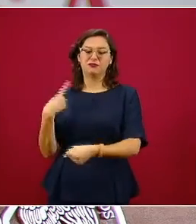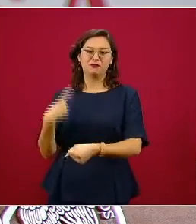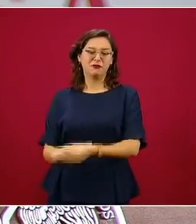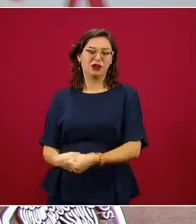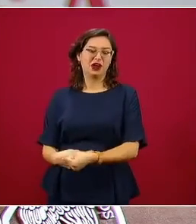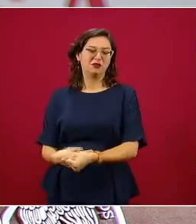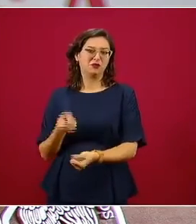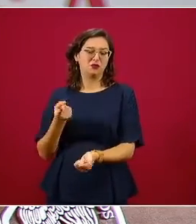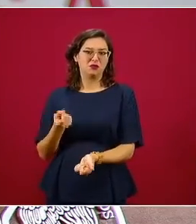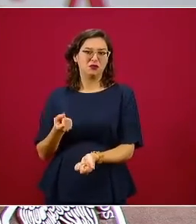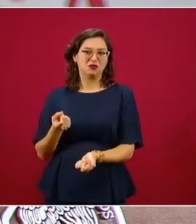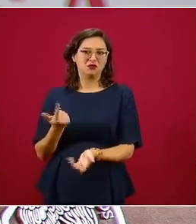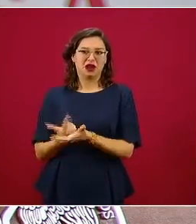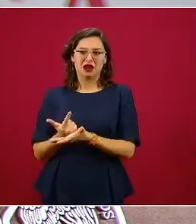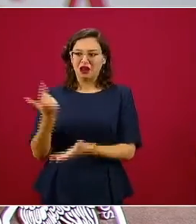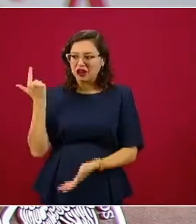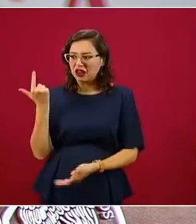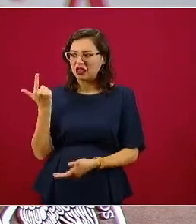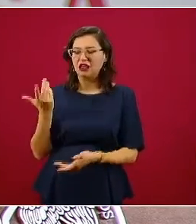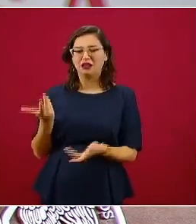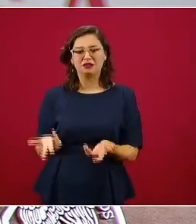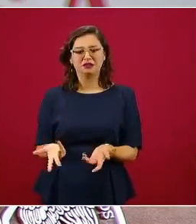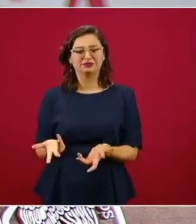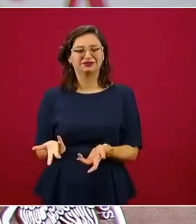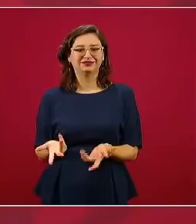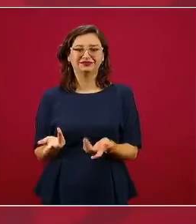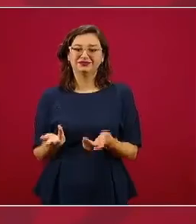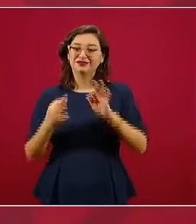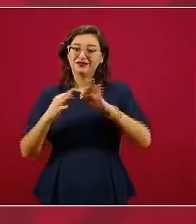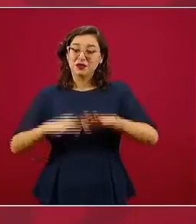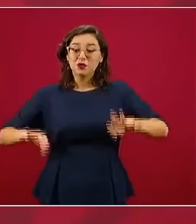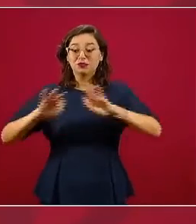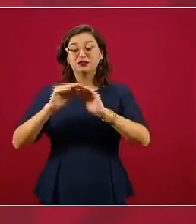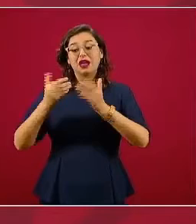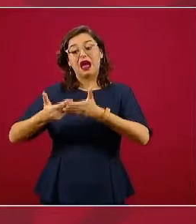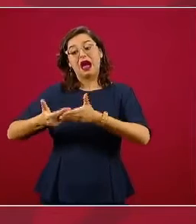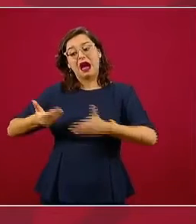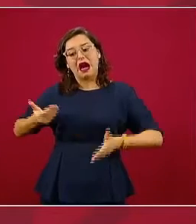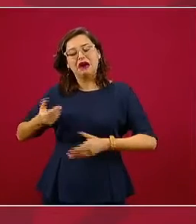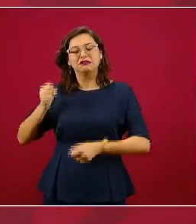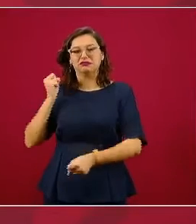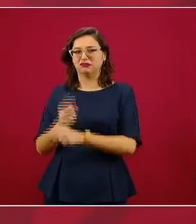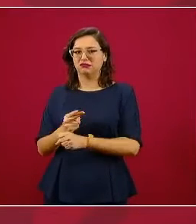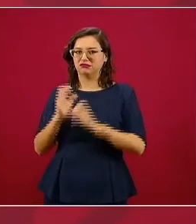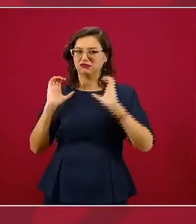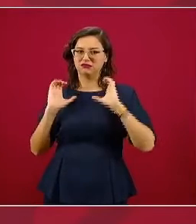y eso hay que atenderlo. Volvemos a la importancia de lo preventivo.